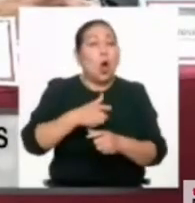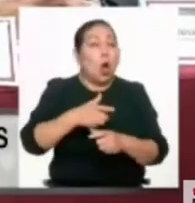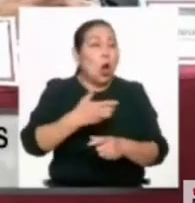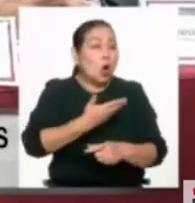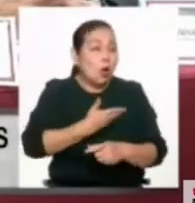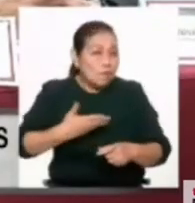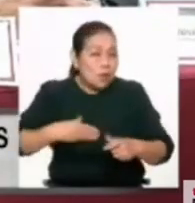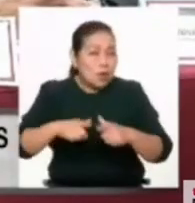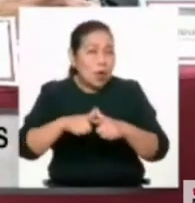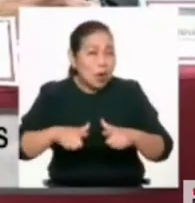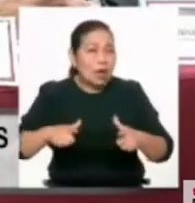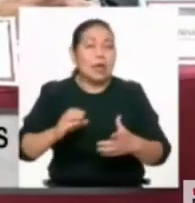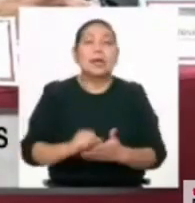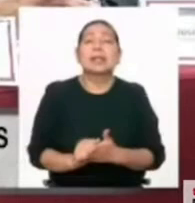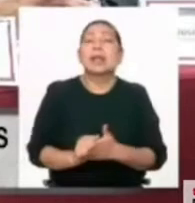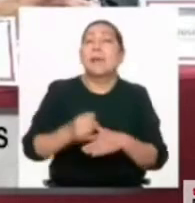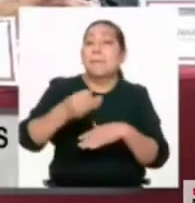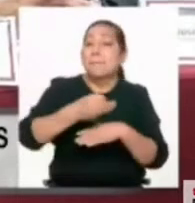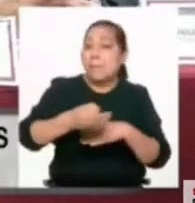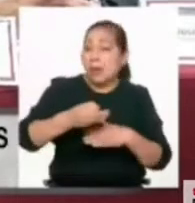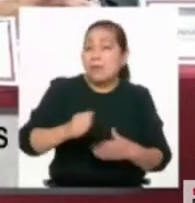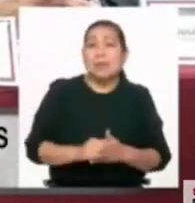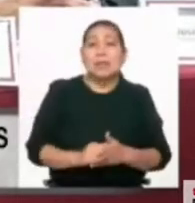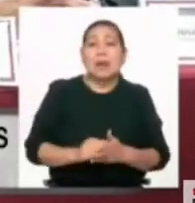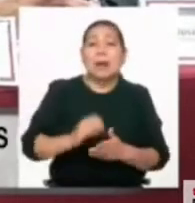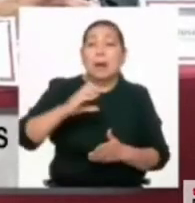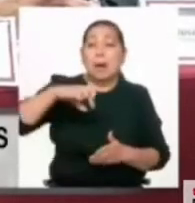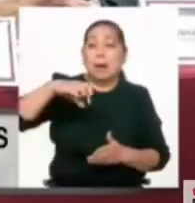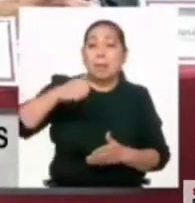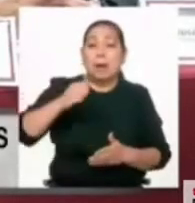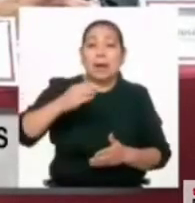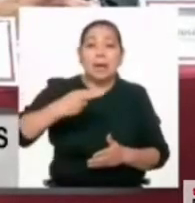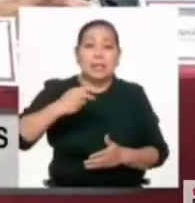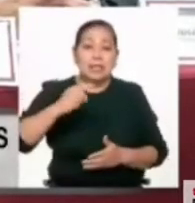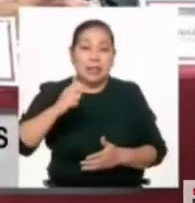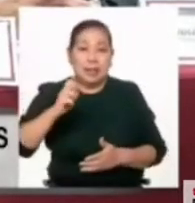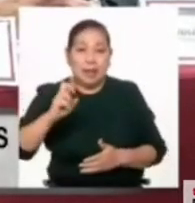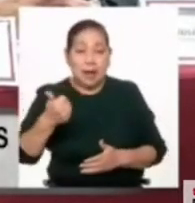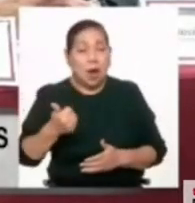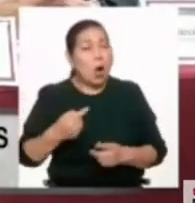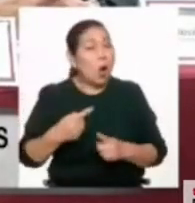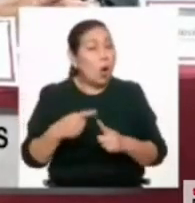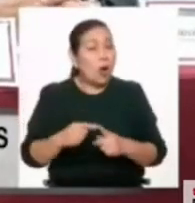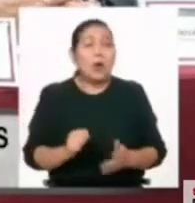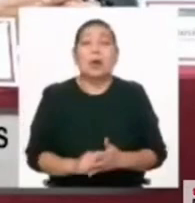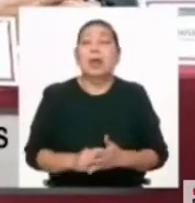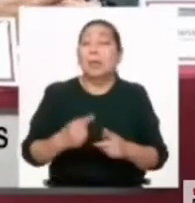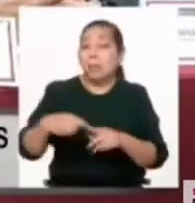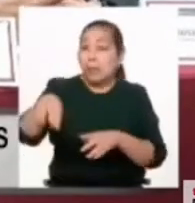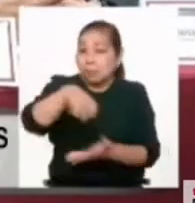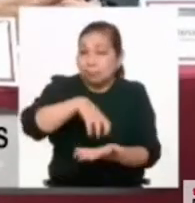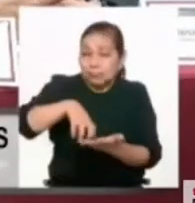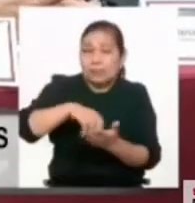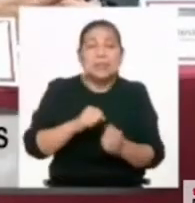gobierno local del distrito de Chagui, la provincia de Pachitea también, y los distritos, o en todo caso los centros